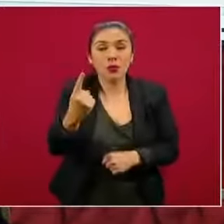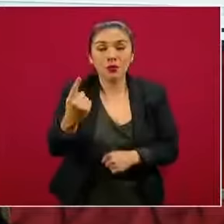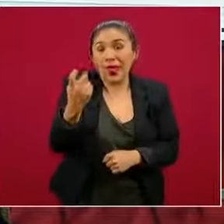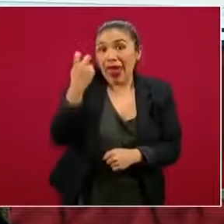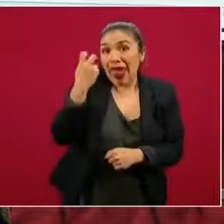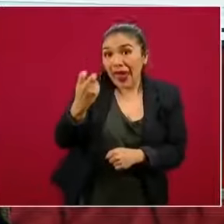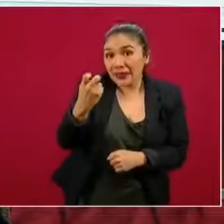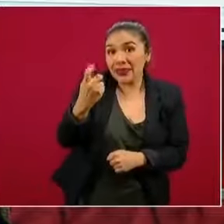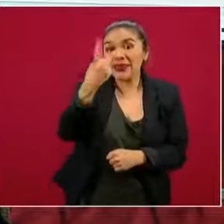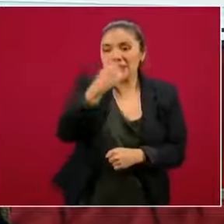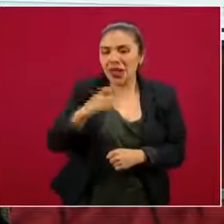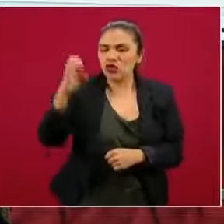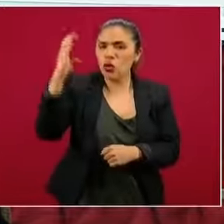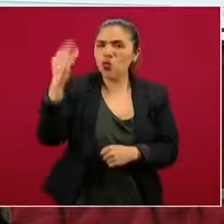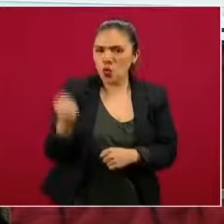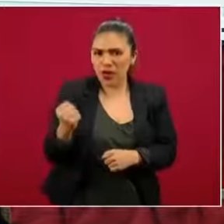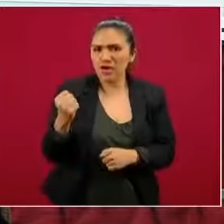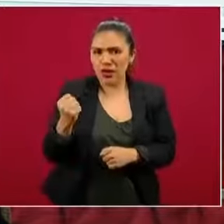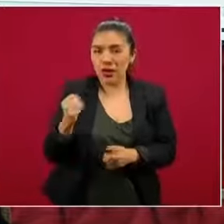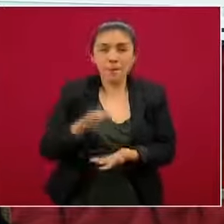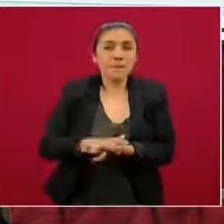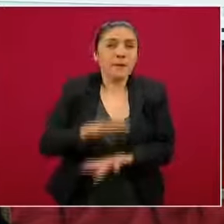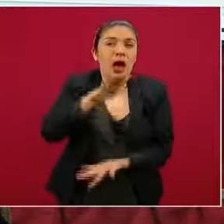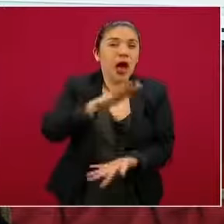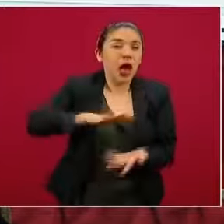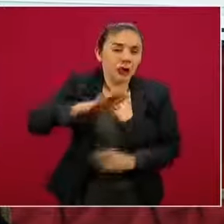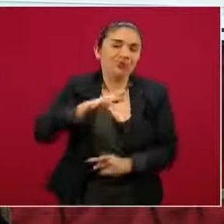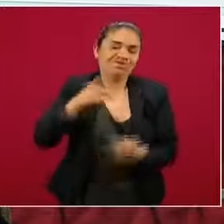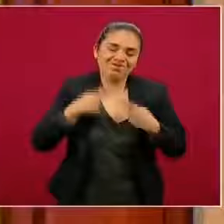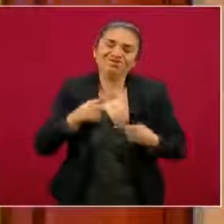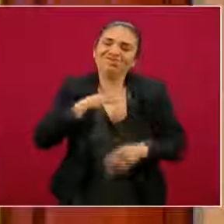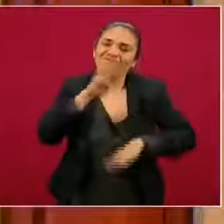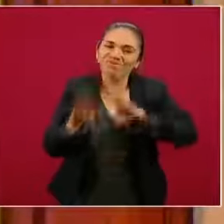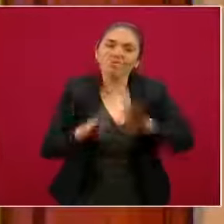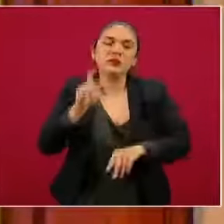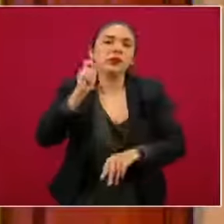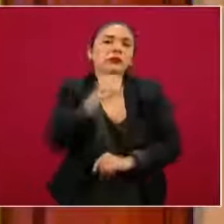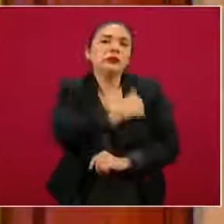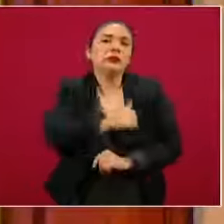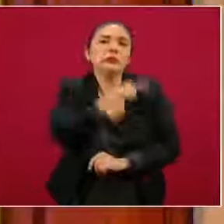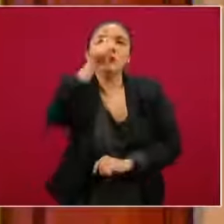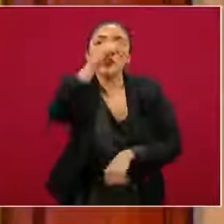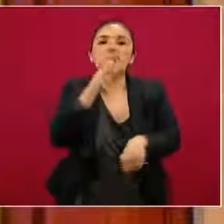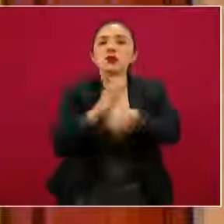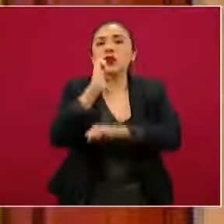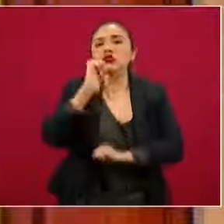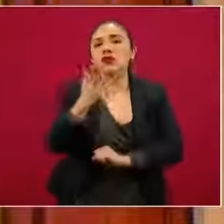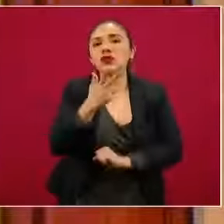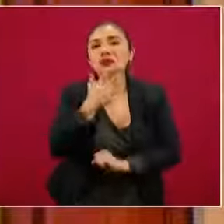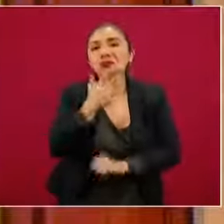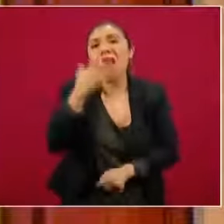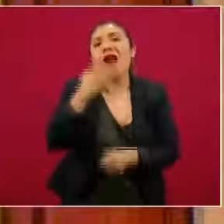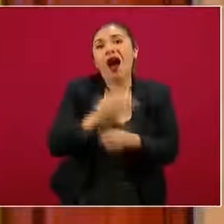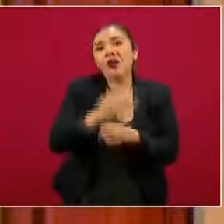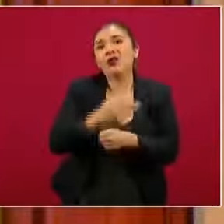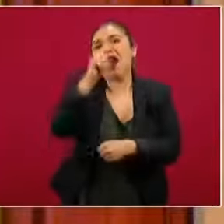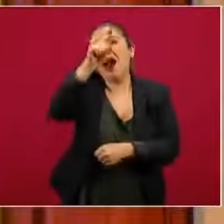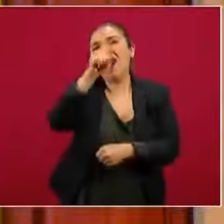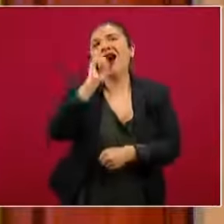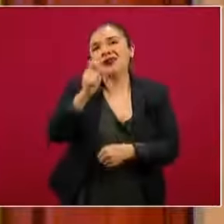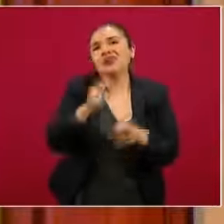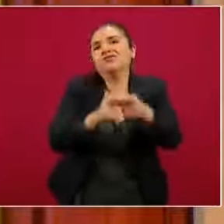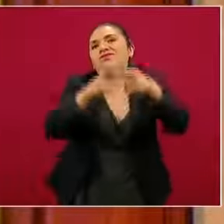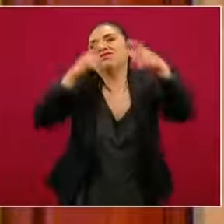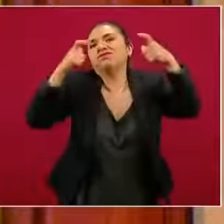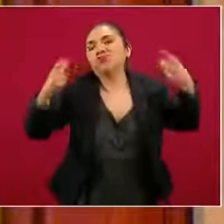estas 109, es decir, la gran mayoría, lamentablemente pertenecen al estado de Chihuahua, que precisamente contribuye con esa